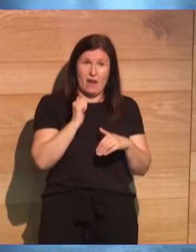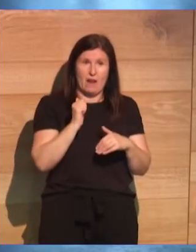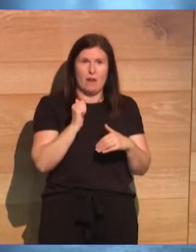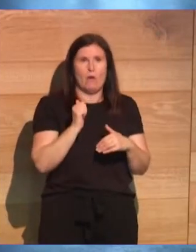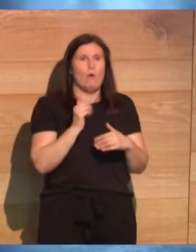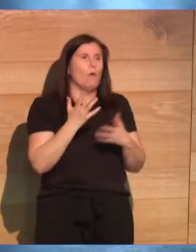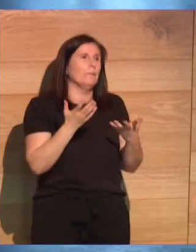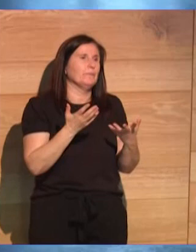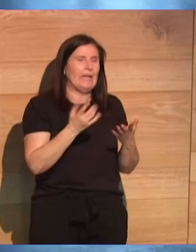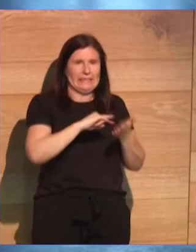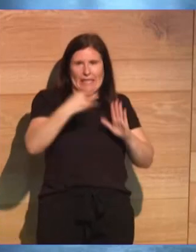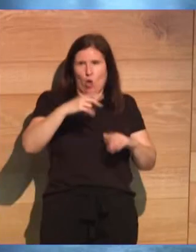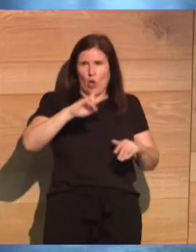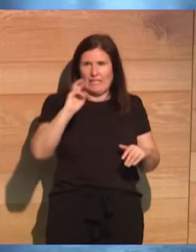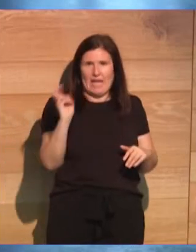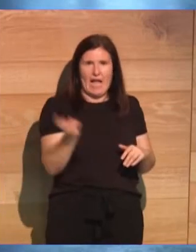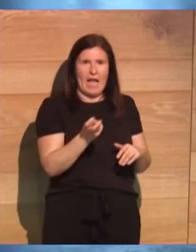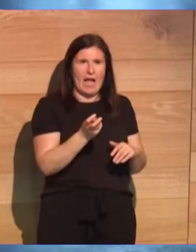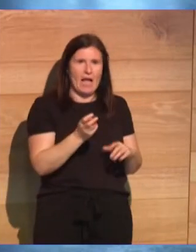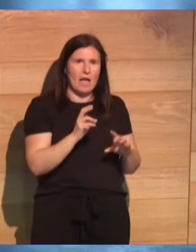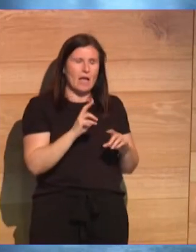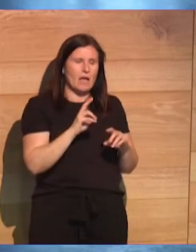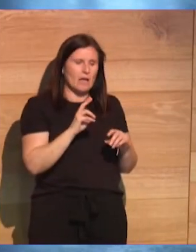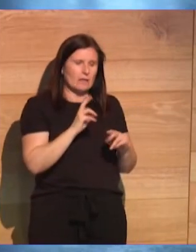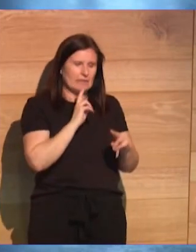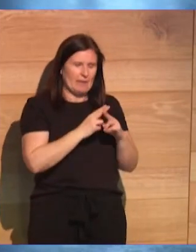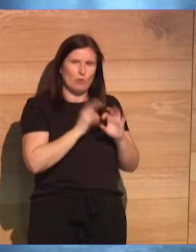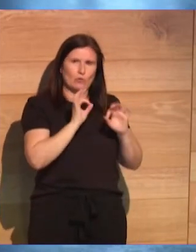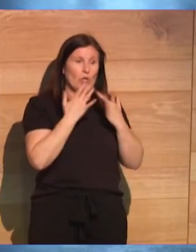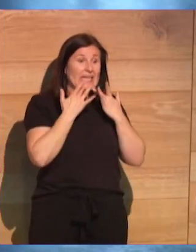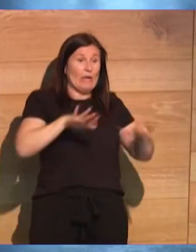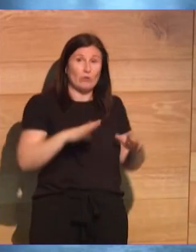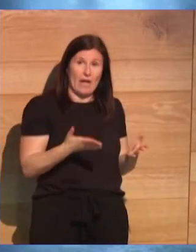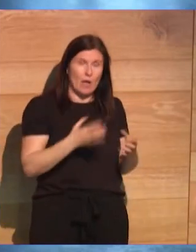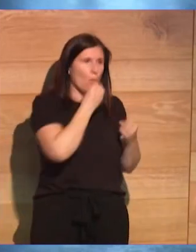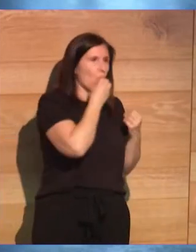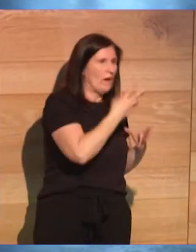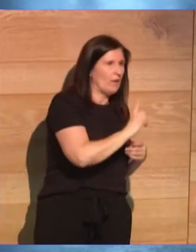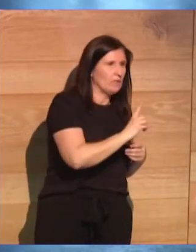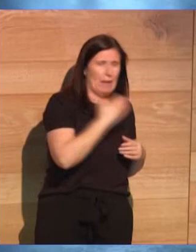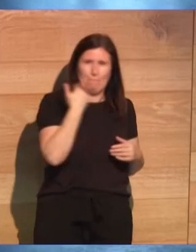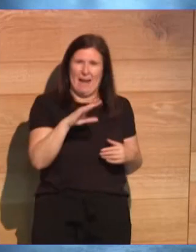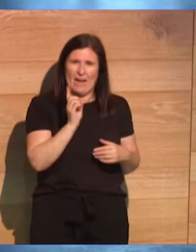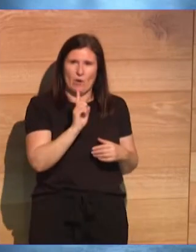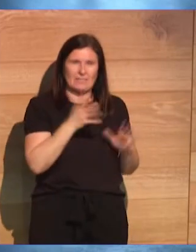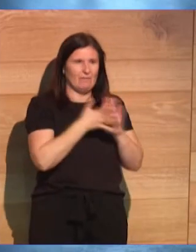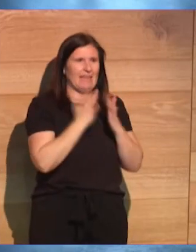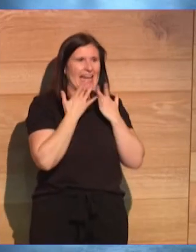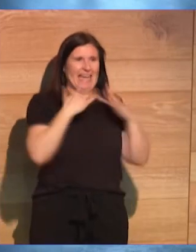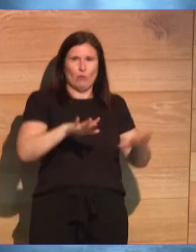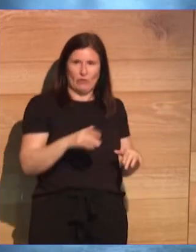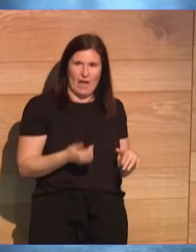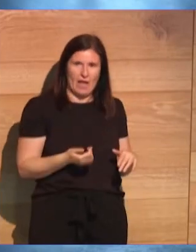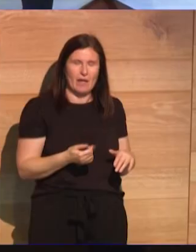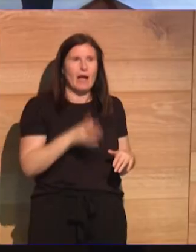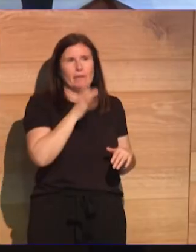más amplio, la tecnología, es neutra, porque si no es buena ni mala. Claro, eso siempre se dice, que la tecnología no es